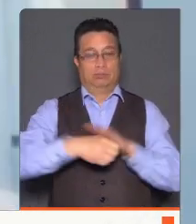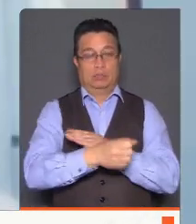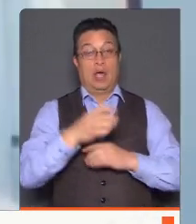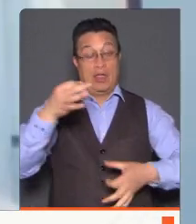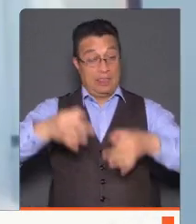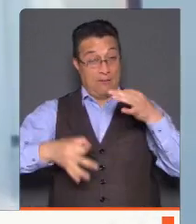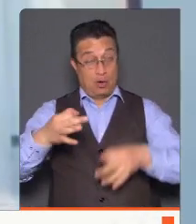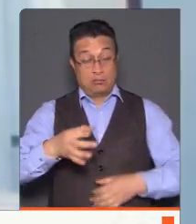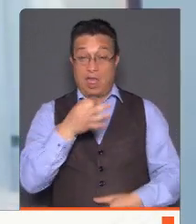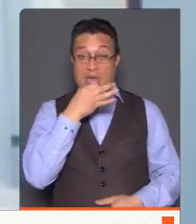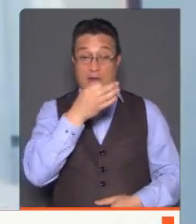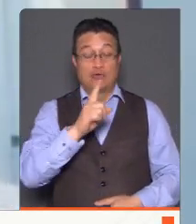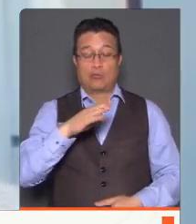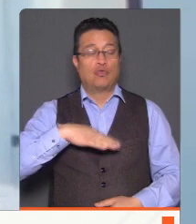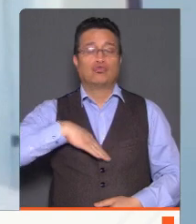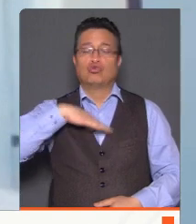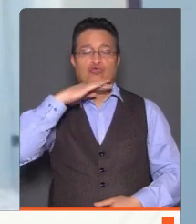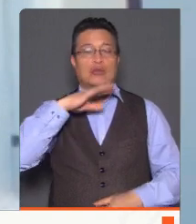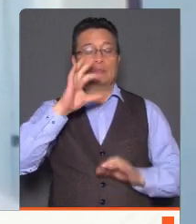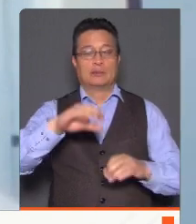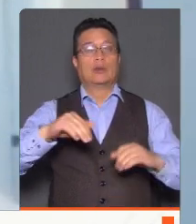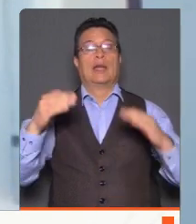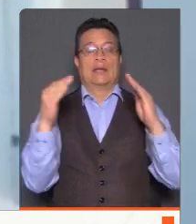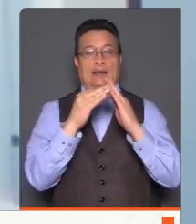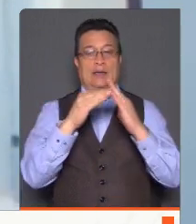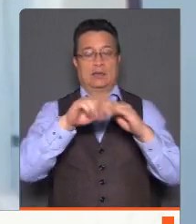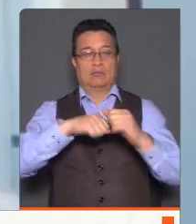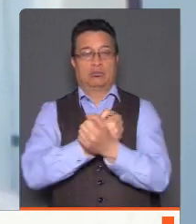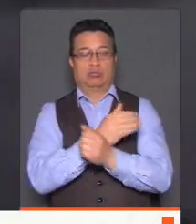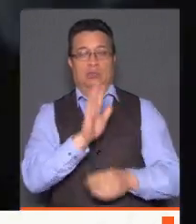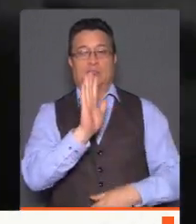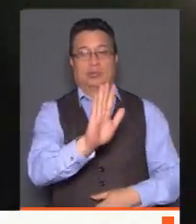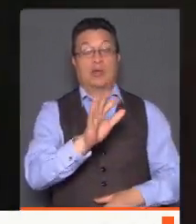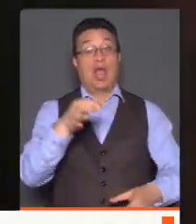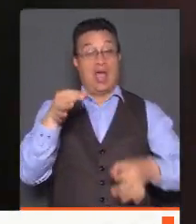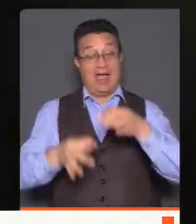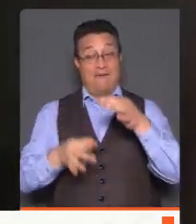consideró suficiente la medida de arresto domiciliario. Los abogados de